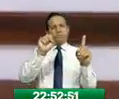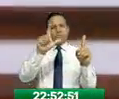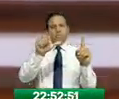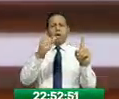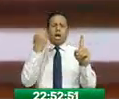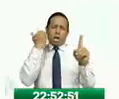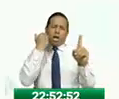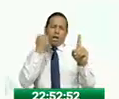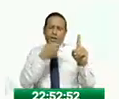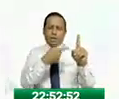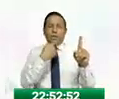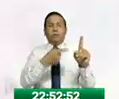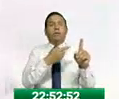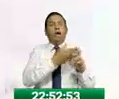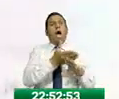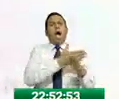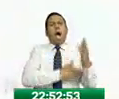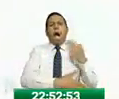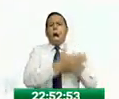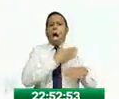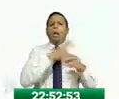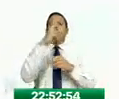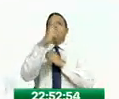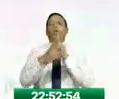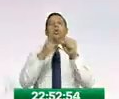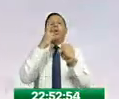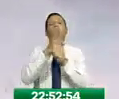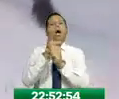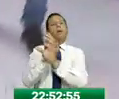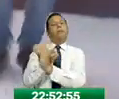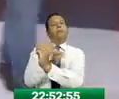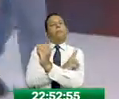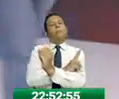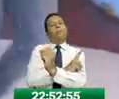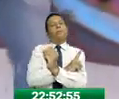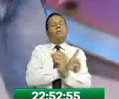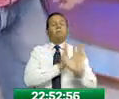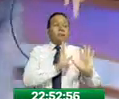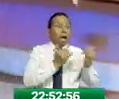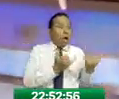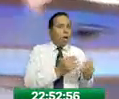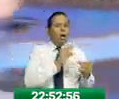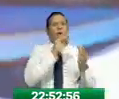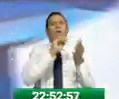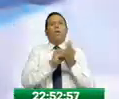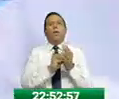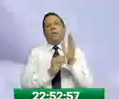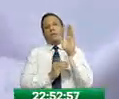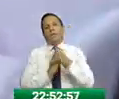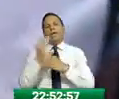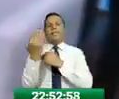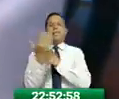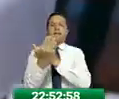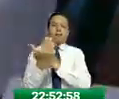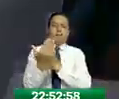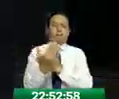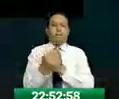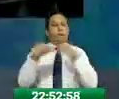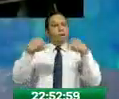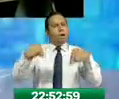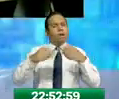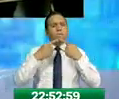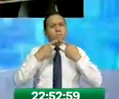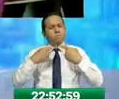pantalla chica luego de 2 años de estar alejada de la misma. Es un programa que va a tener mucha actualidad. Es un programa que quiere ser un